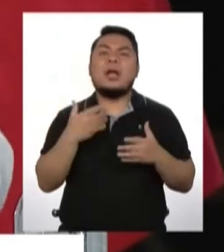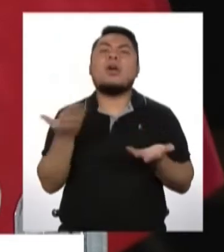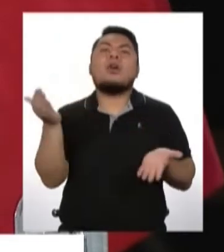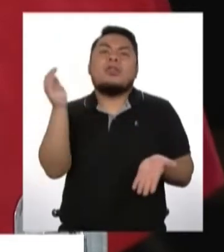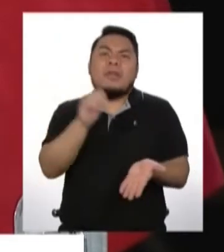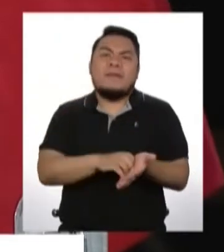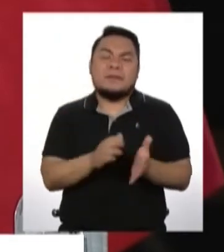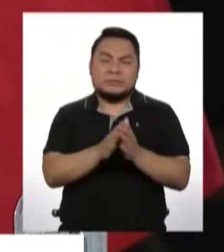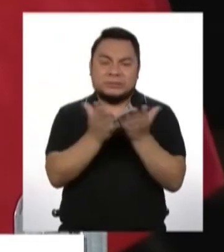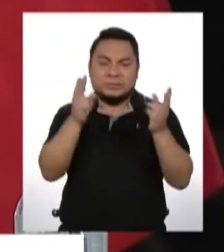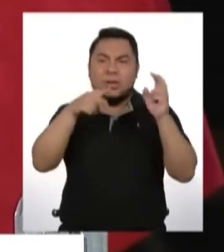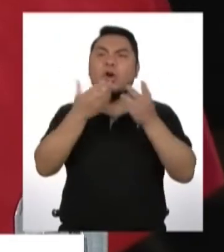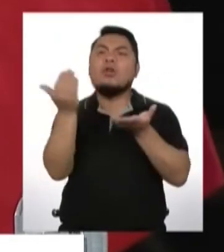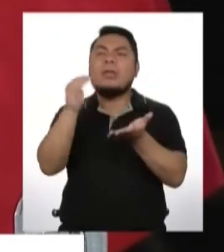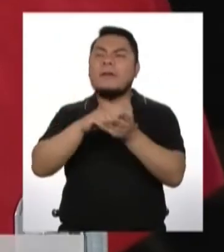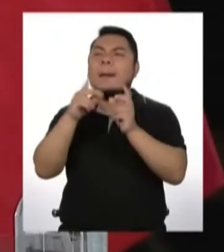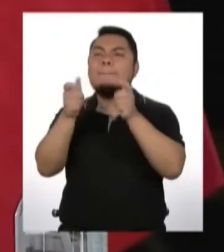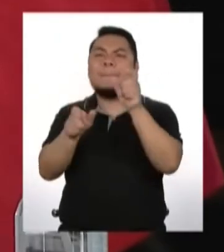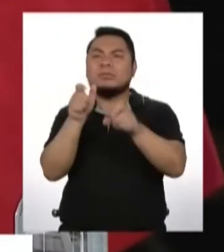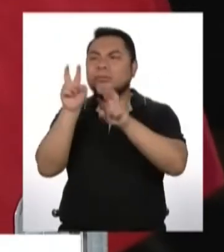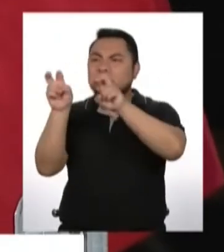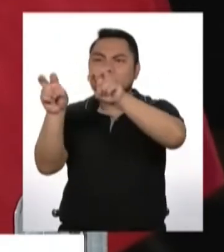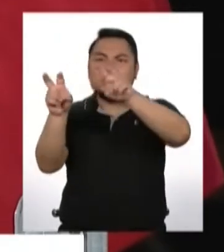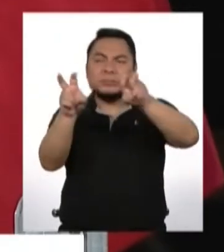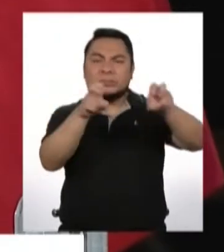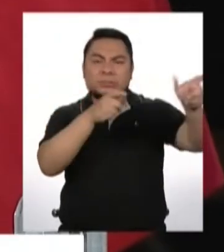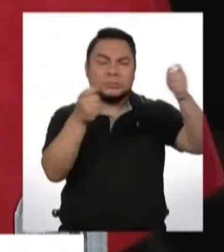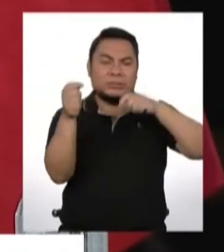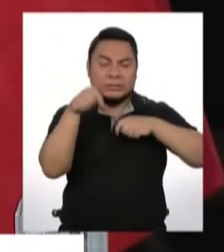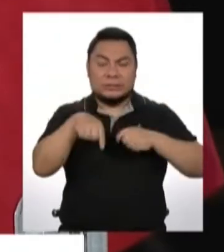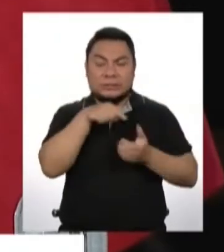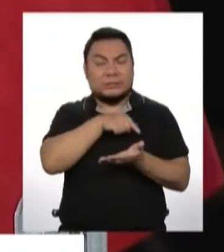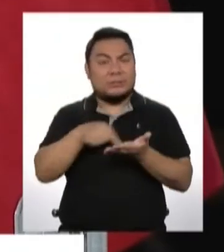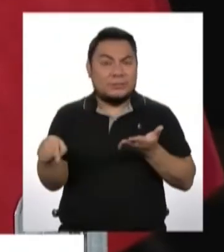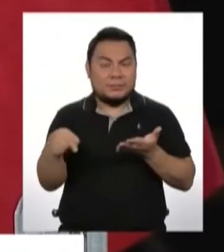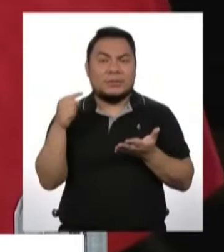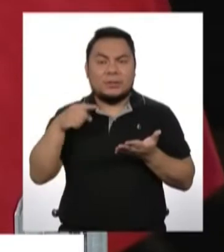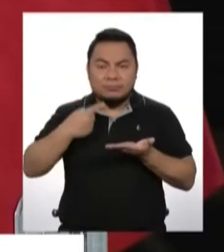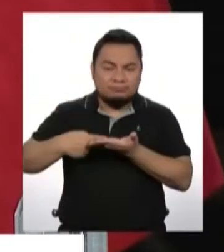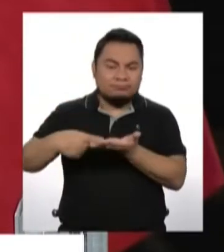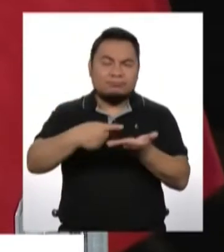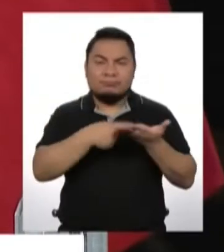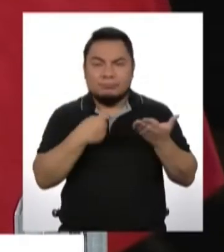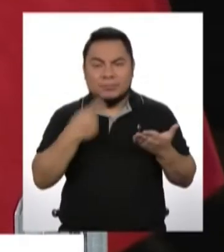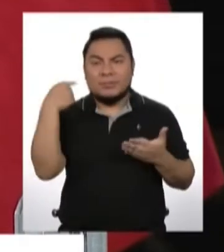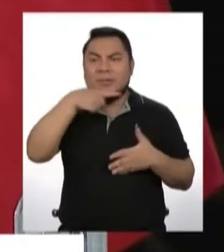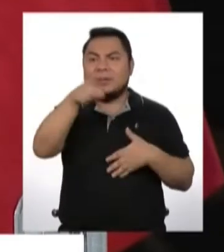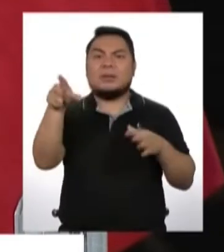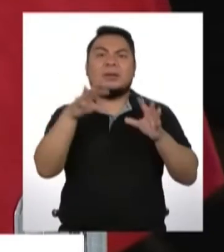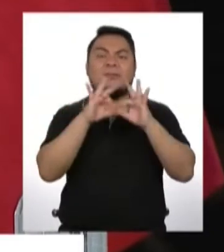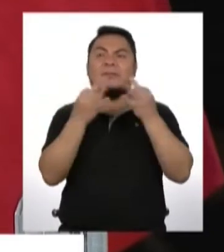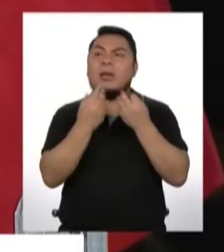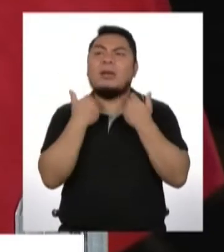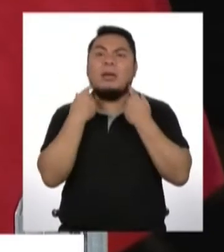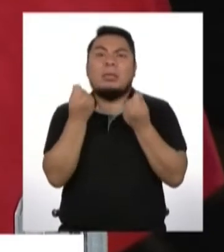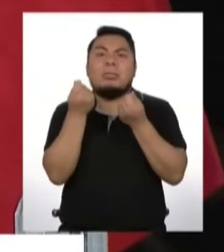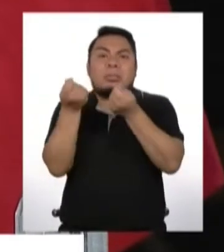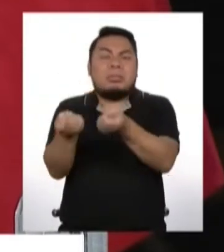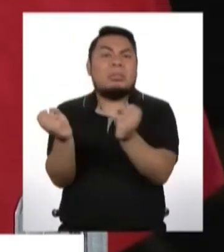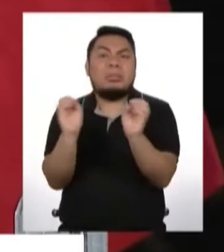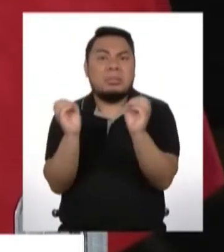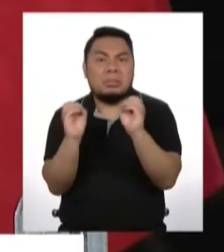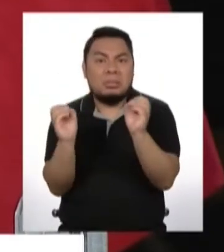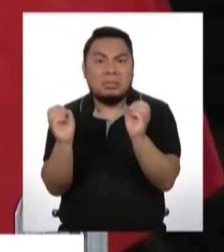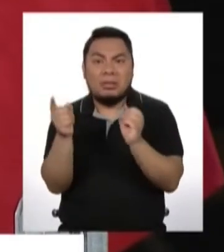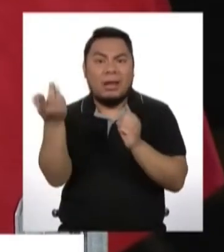del padrón general y hacer un esfuerzo adicional que en esta semana lo estamos definiendo para que los hogares que no han sido incluidos en